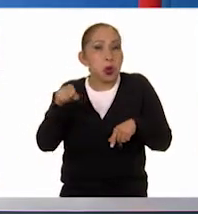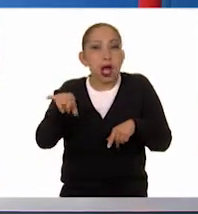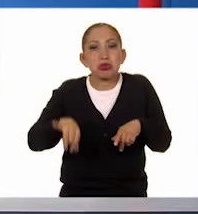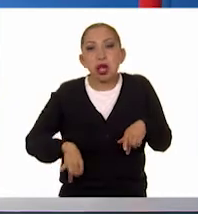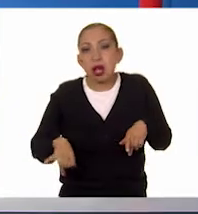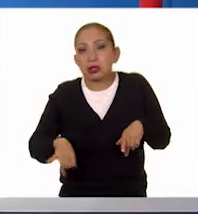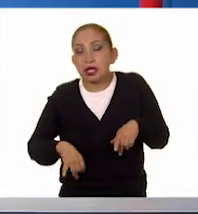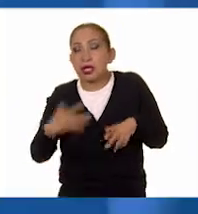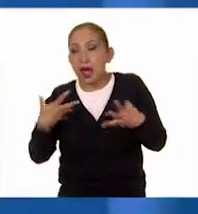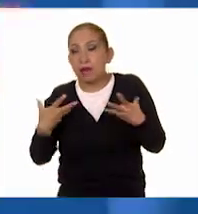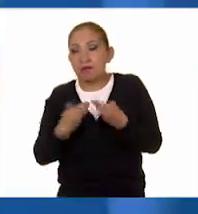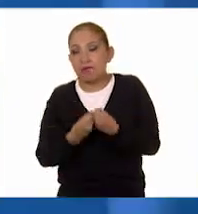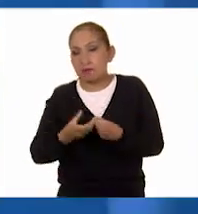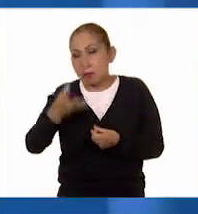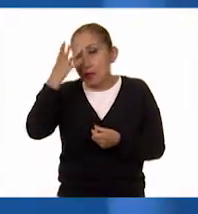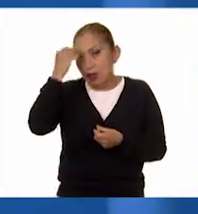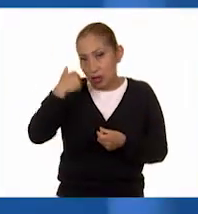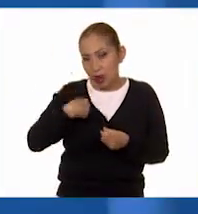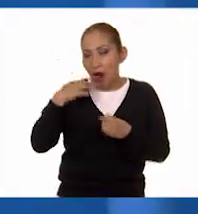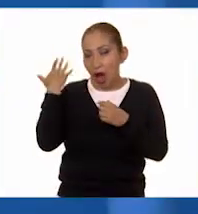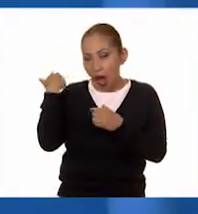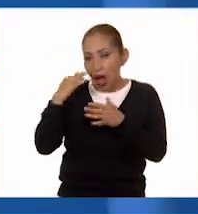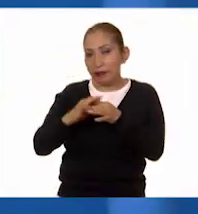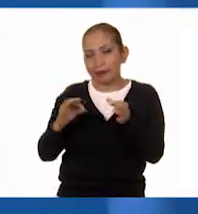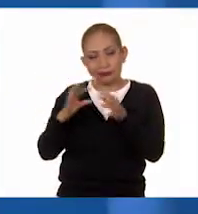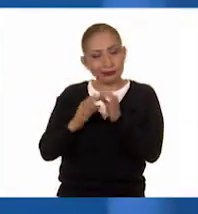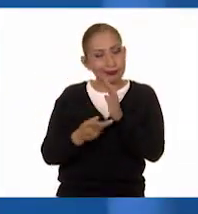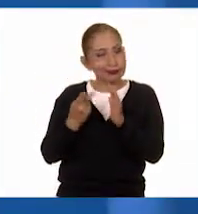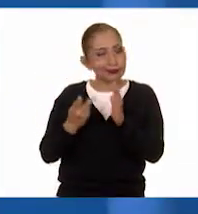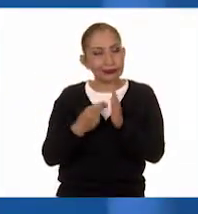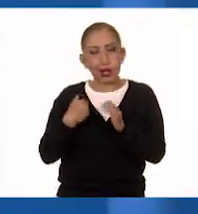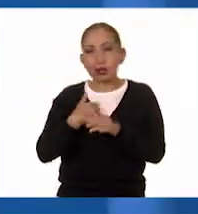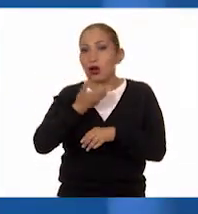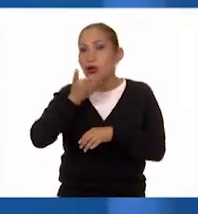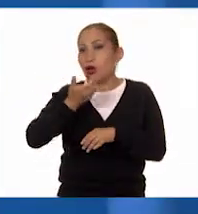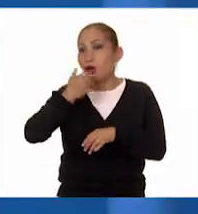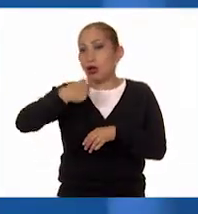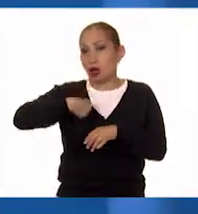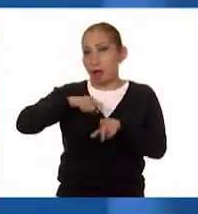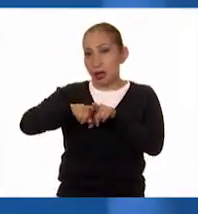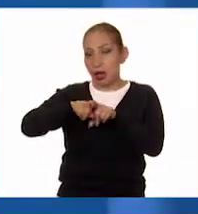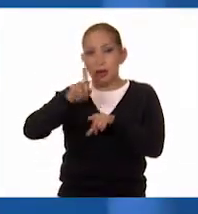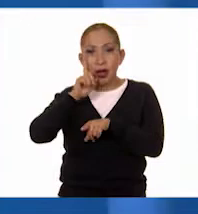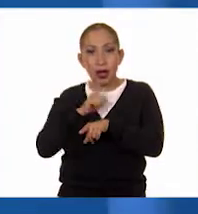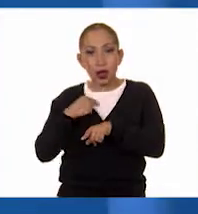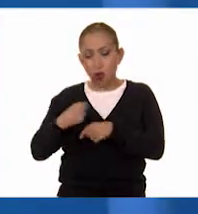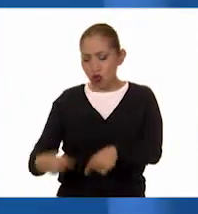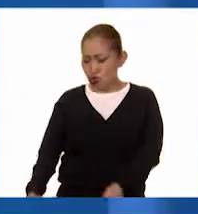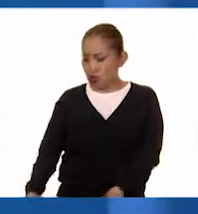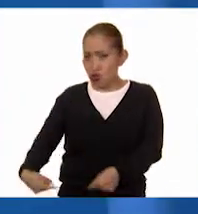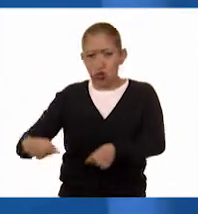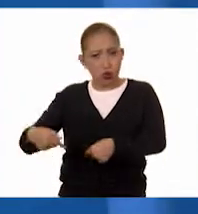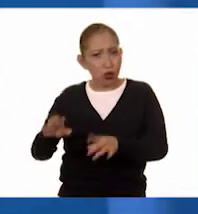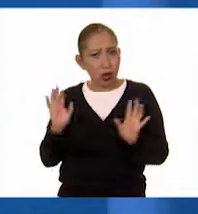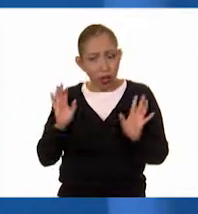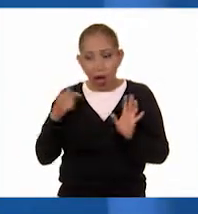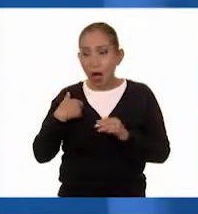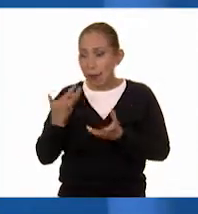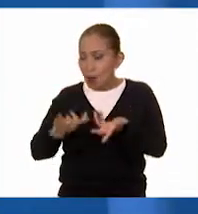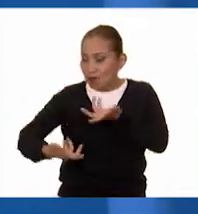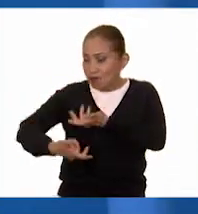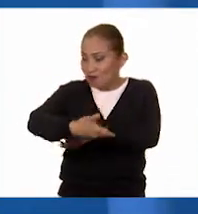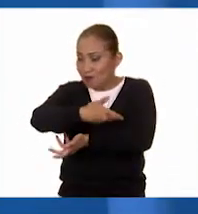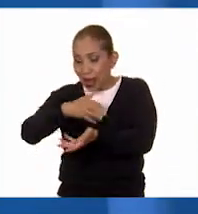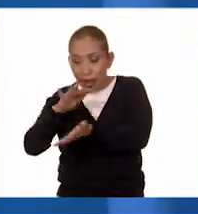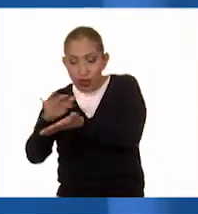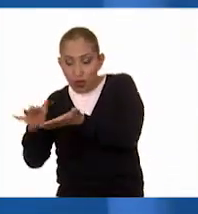para aprender juntos. Ya les he contado yo muchas veces sobre la costumbre que adopté con mi hermana desde que éramos chiquititas, la de compartir